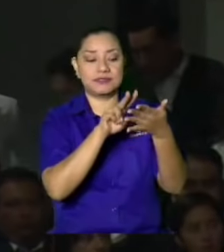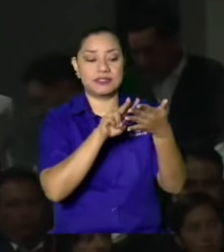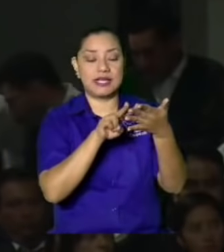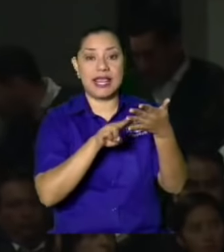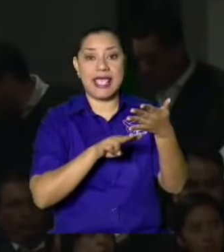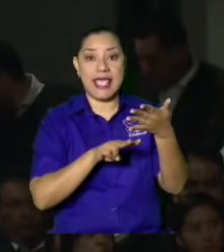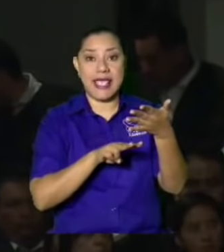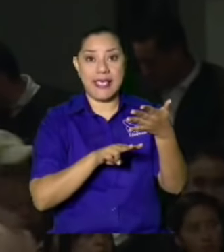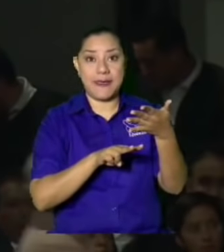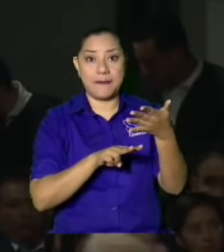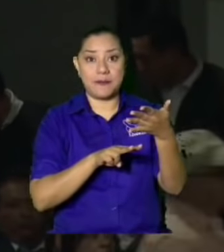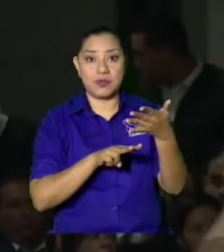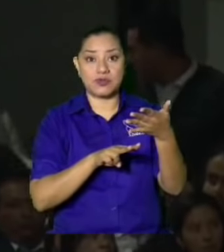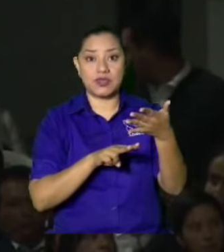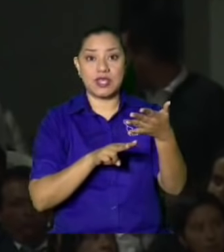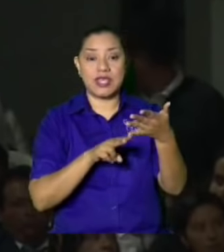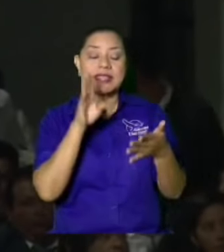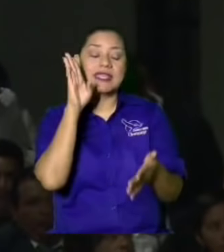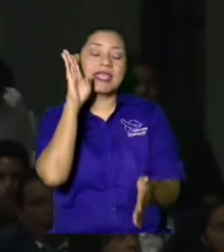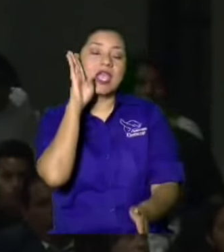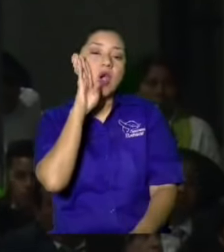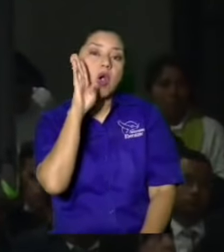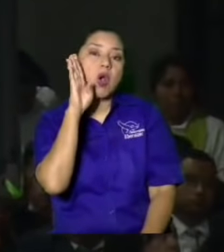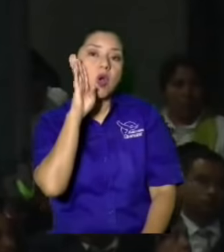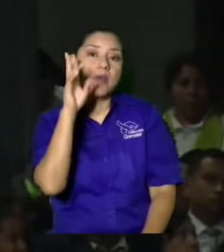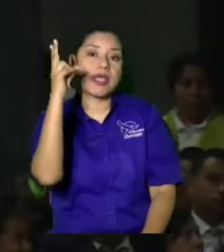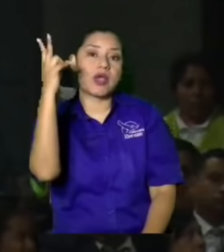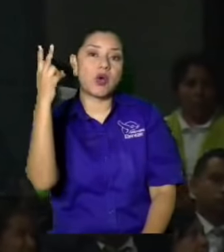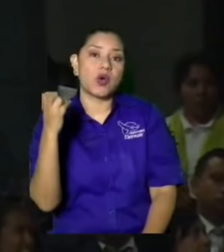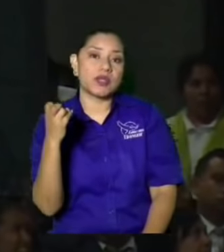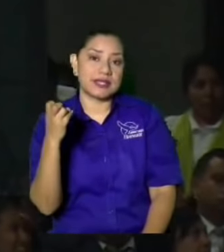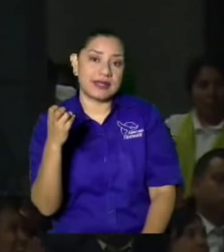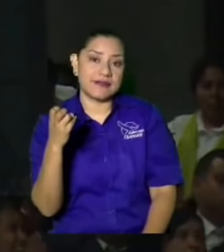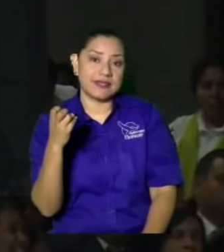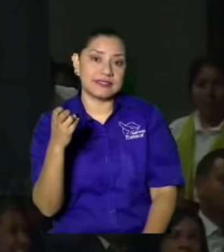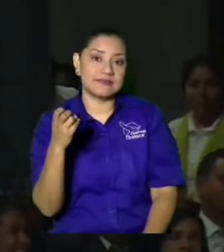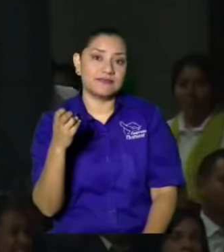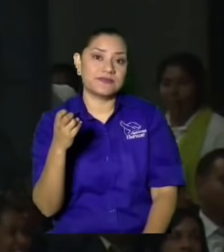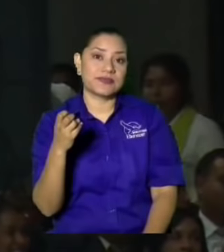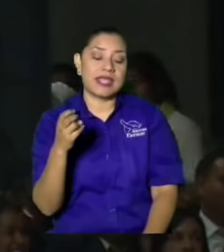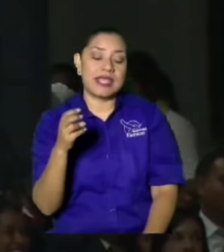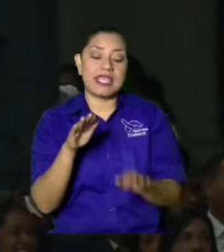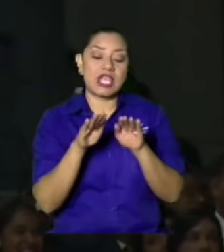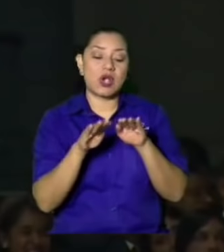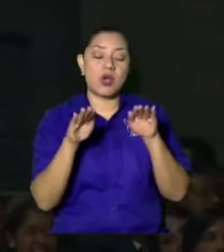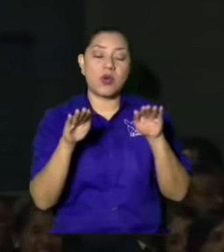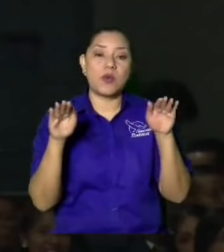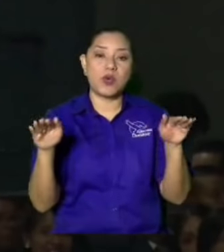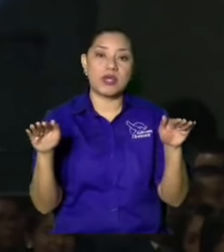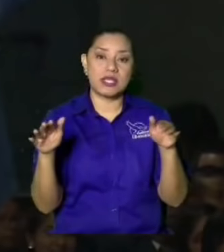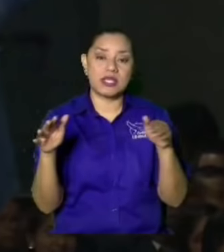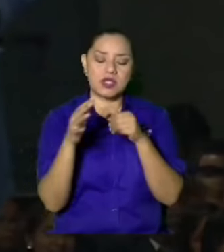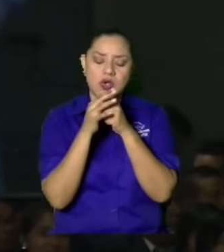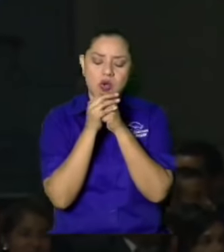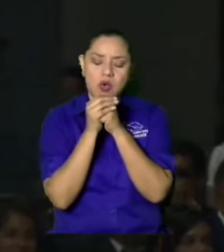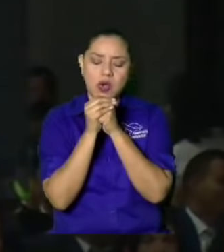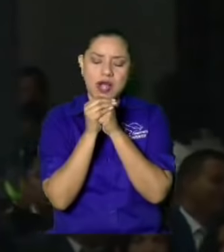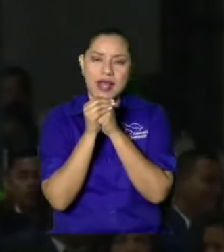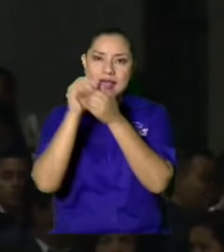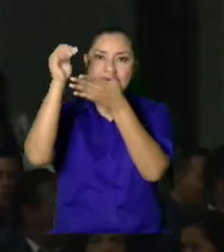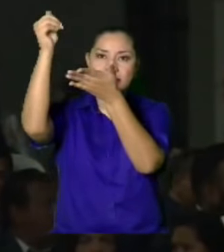el hombre rejuvenece el hombre y vuelve a ser como niño. Orará a Dios y tendrá su